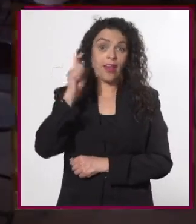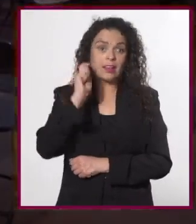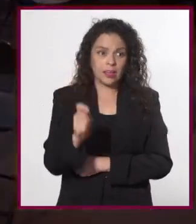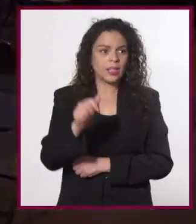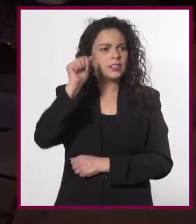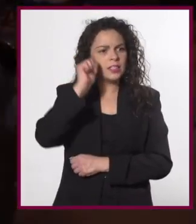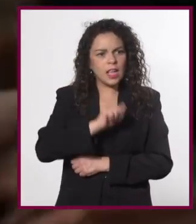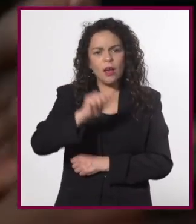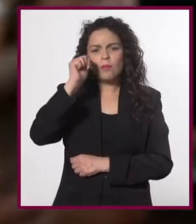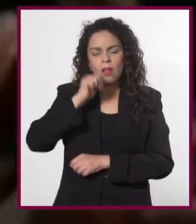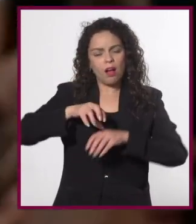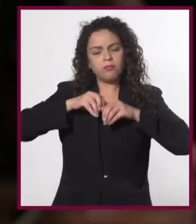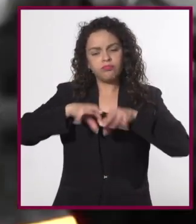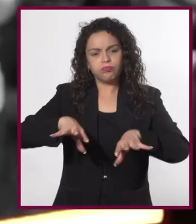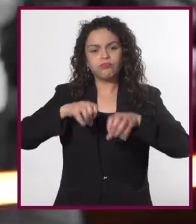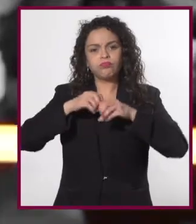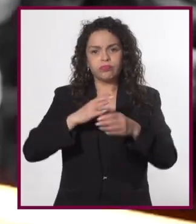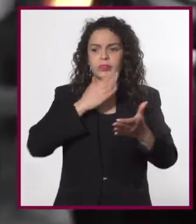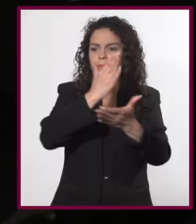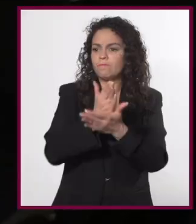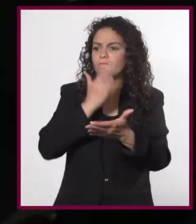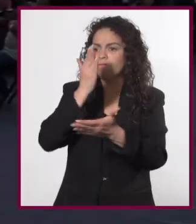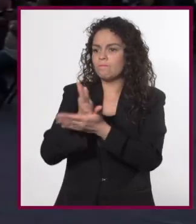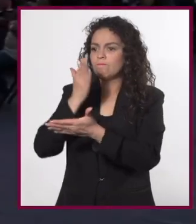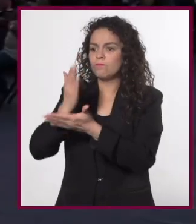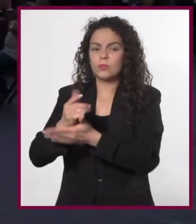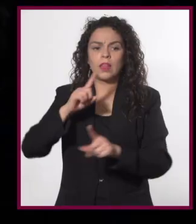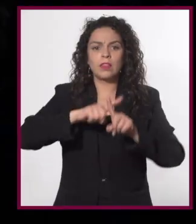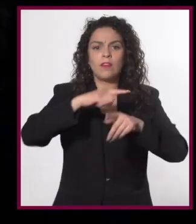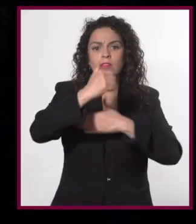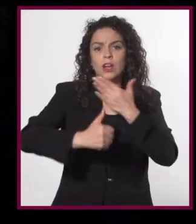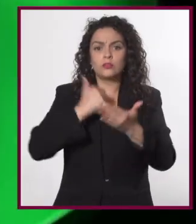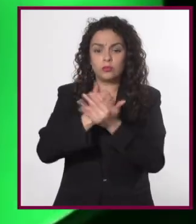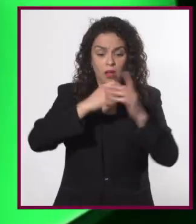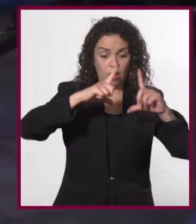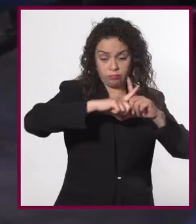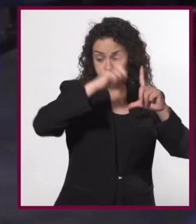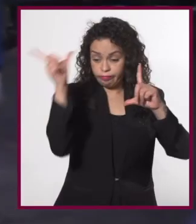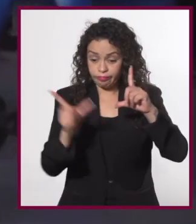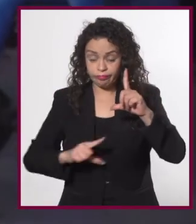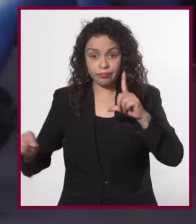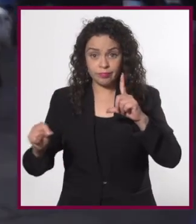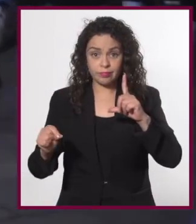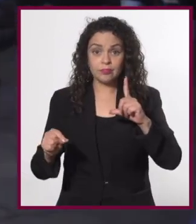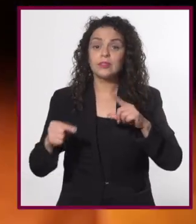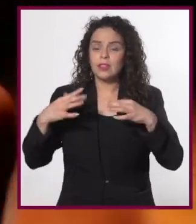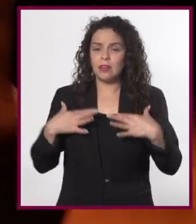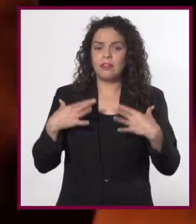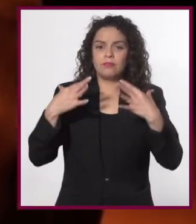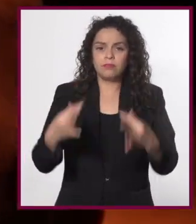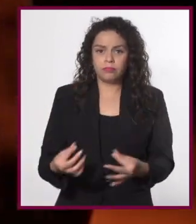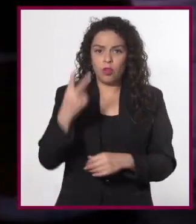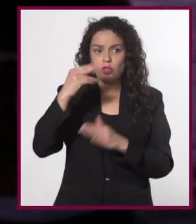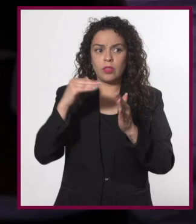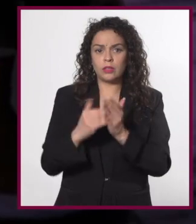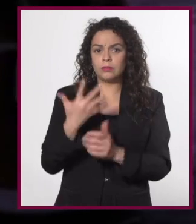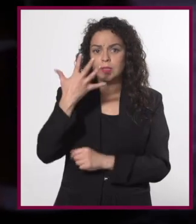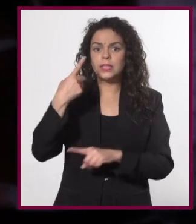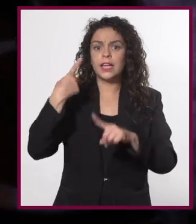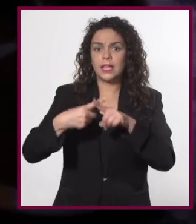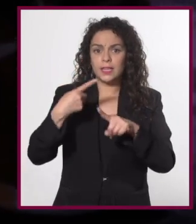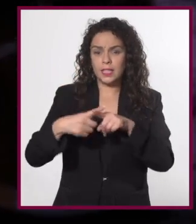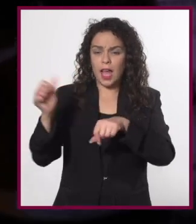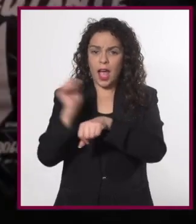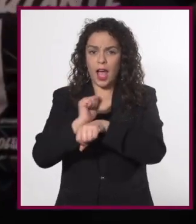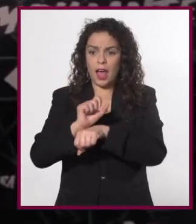festival itinerante que visita varias ciudades de la República Mexicana. Fue creado en 2005 por los actores Diego Luna